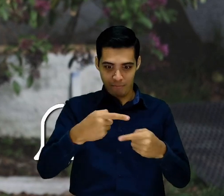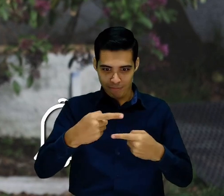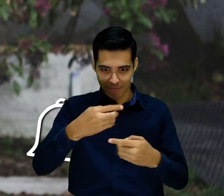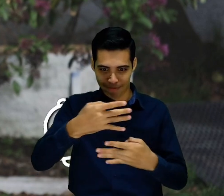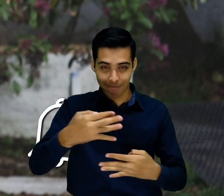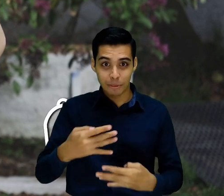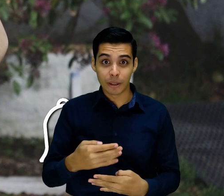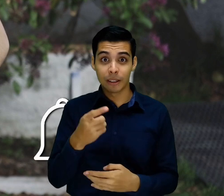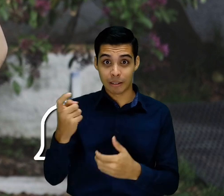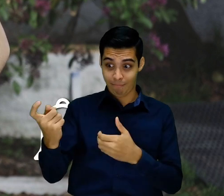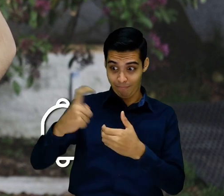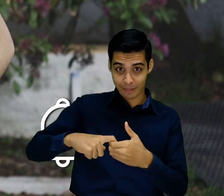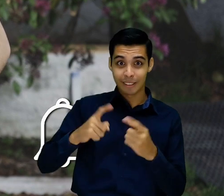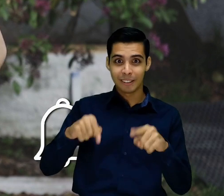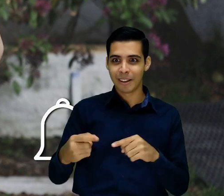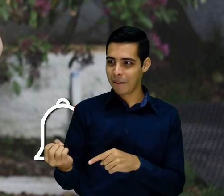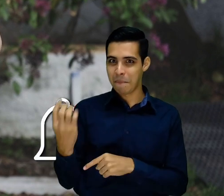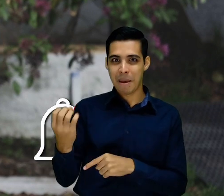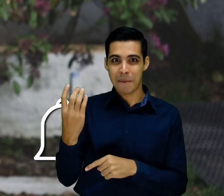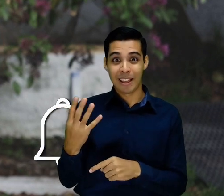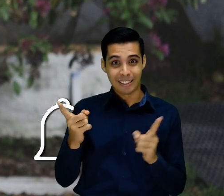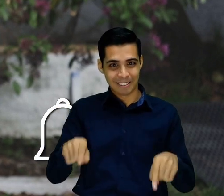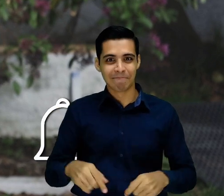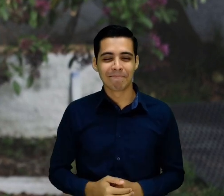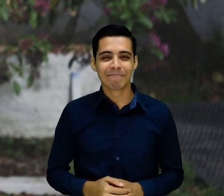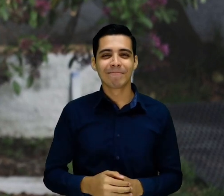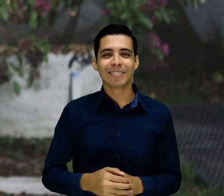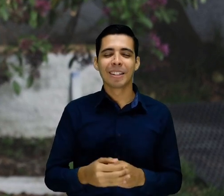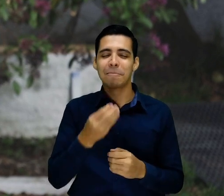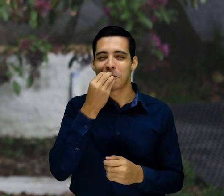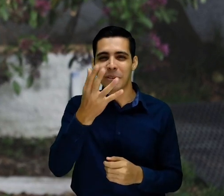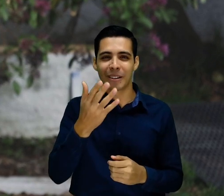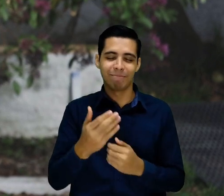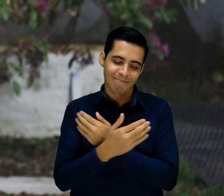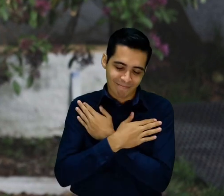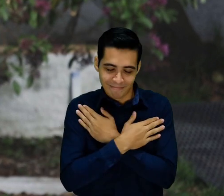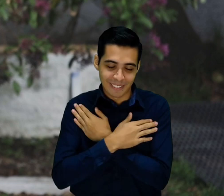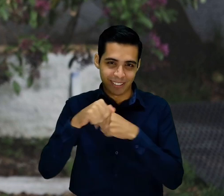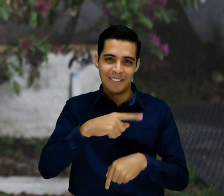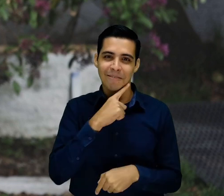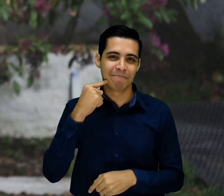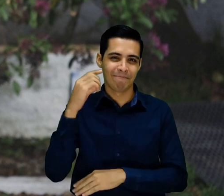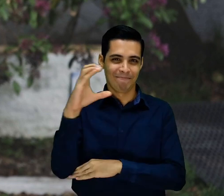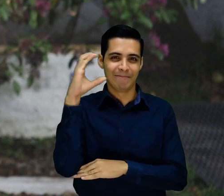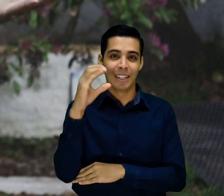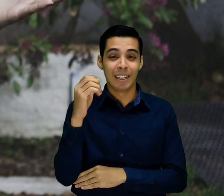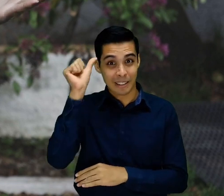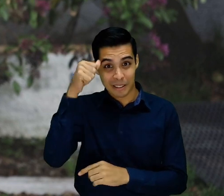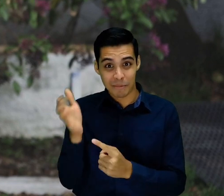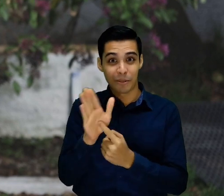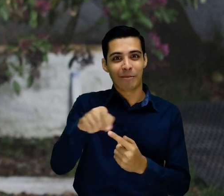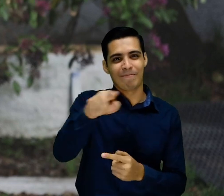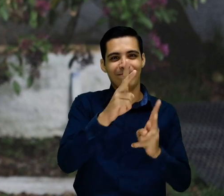activa la campanita de notificaciones para no perderte de ningún video. Se despide de Colombia Karen Suárez, les envío un beso, un abrazo gigante y